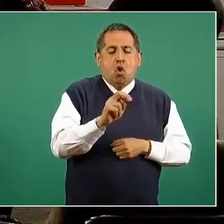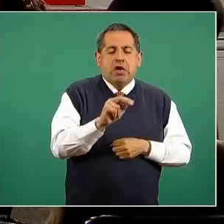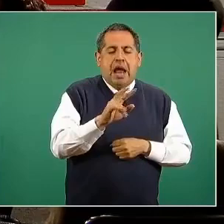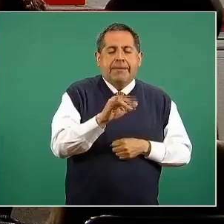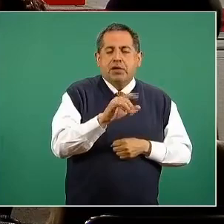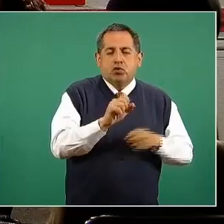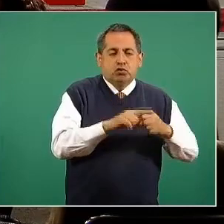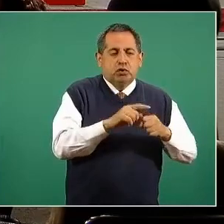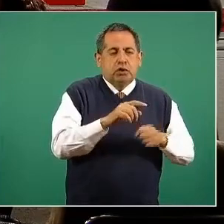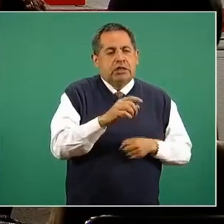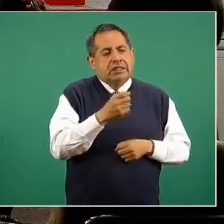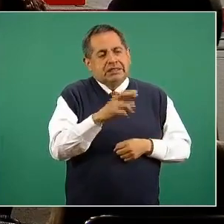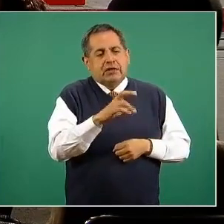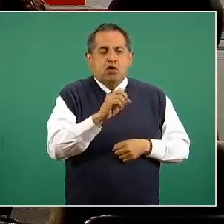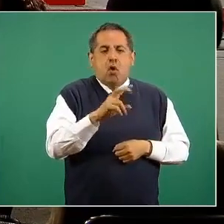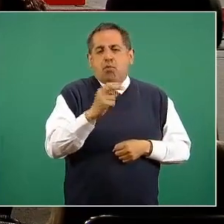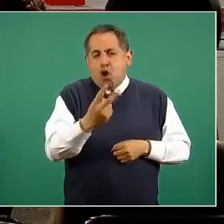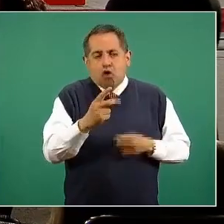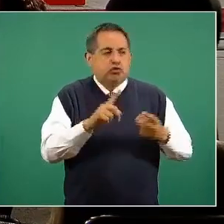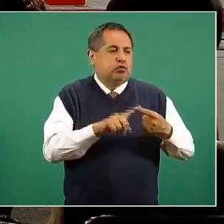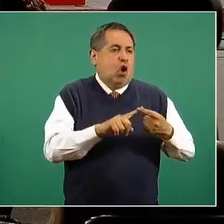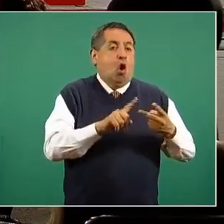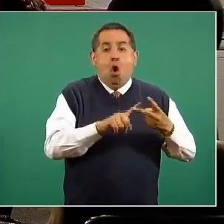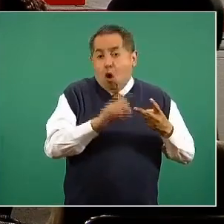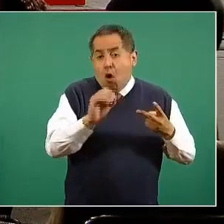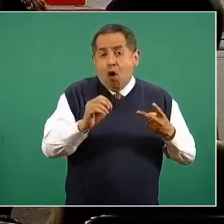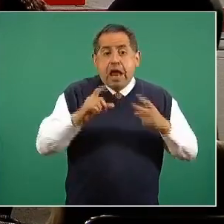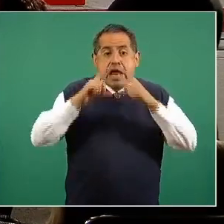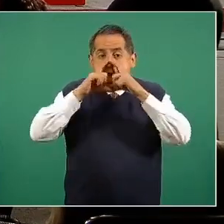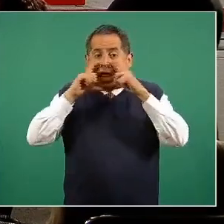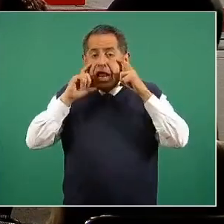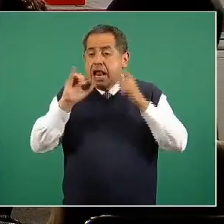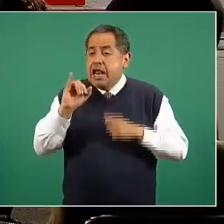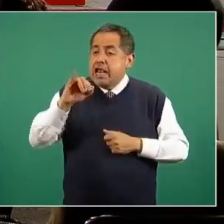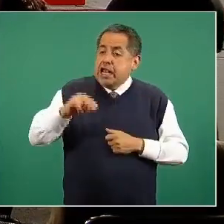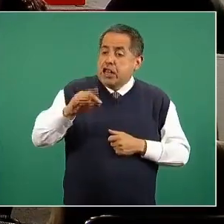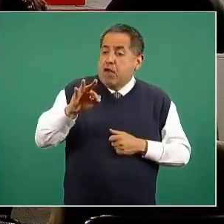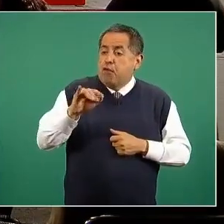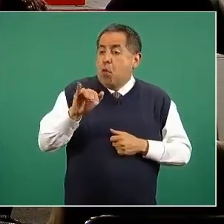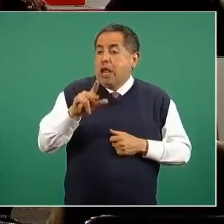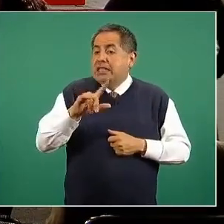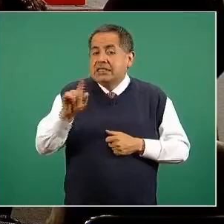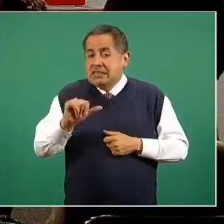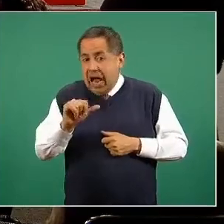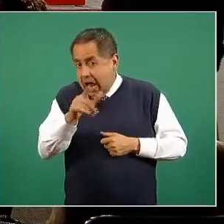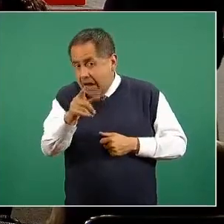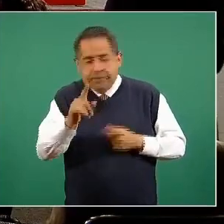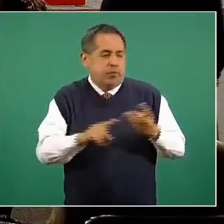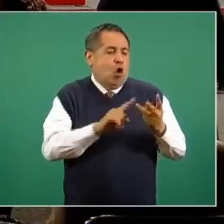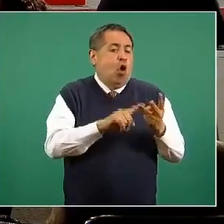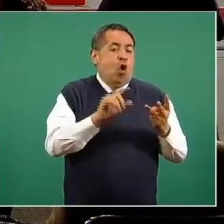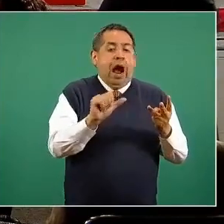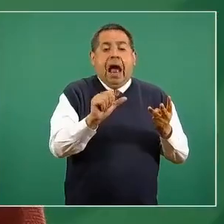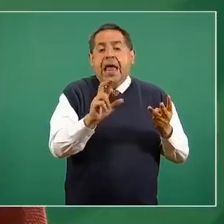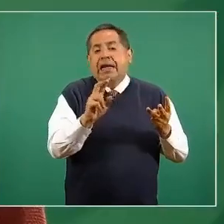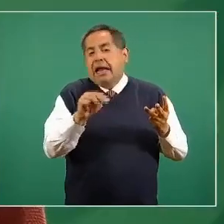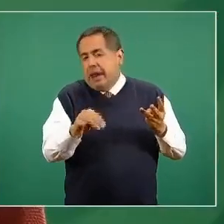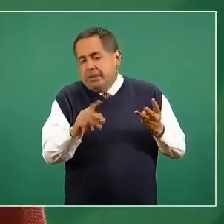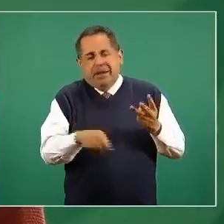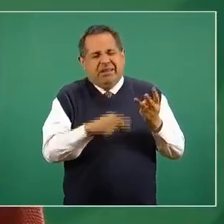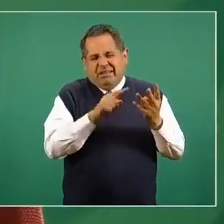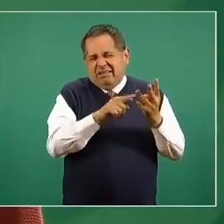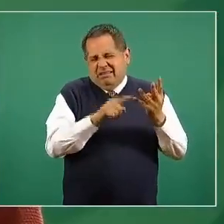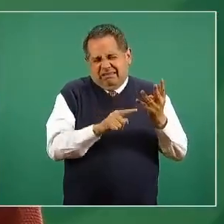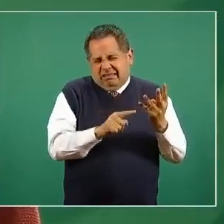también están los virus de la influenza y están innumerables virus que son la familia de los virus ARN.